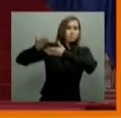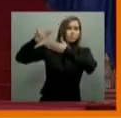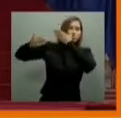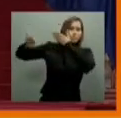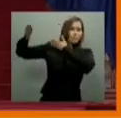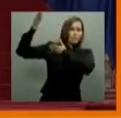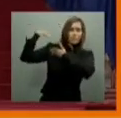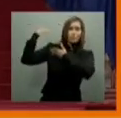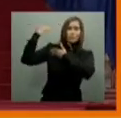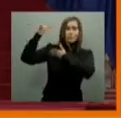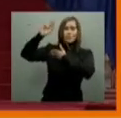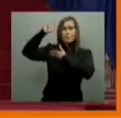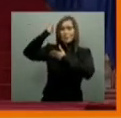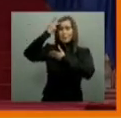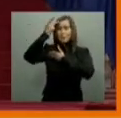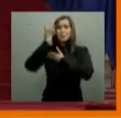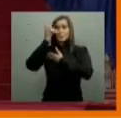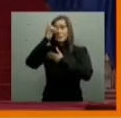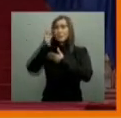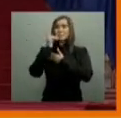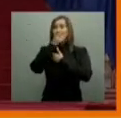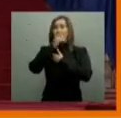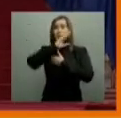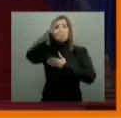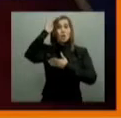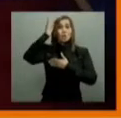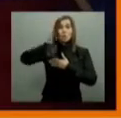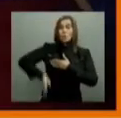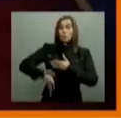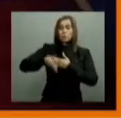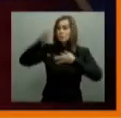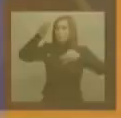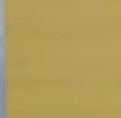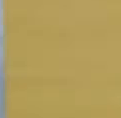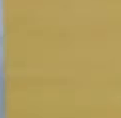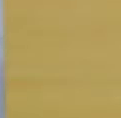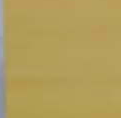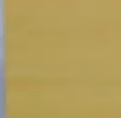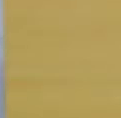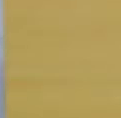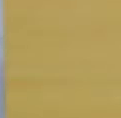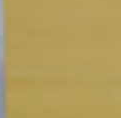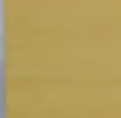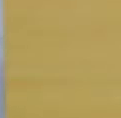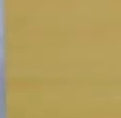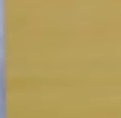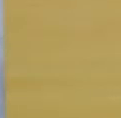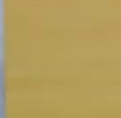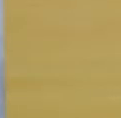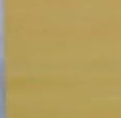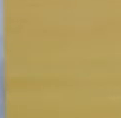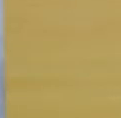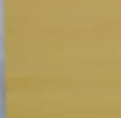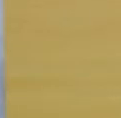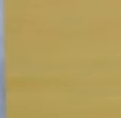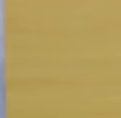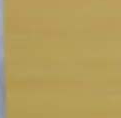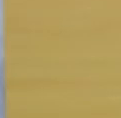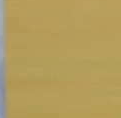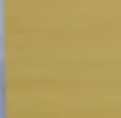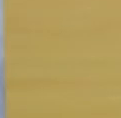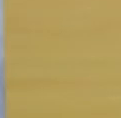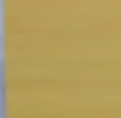pasión siguen intactos se refiere a la condición de político que llegó ahí para hacer las cosas que en su cabeza